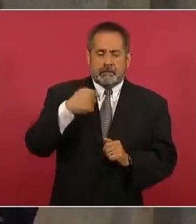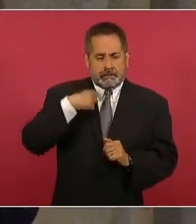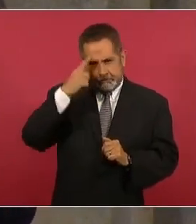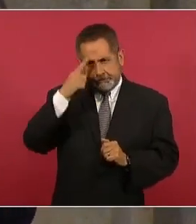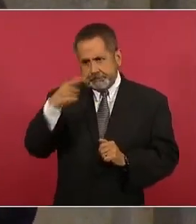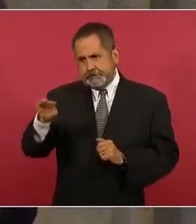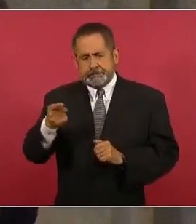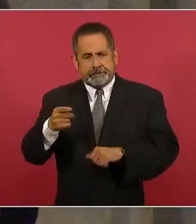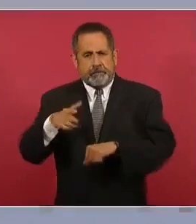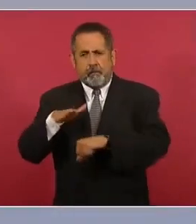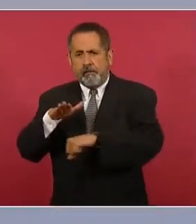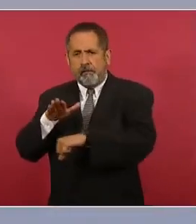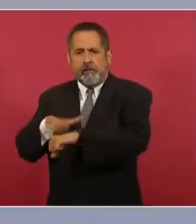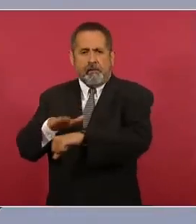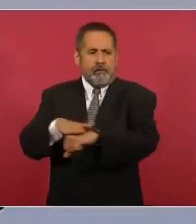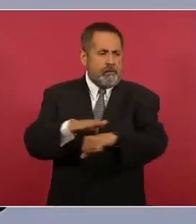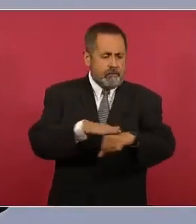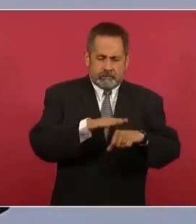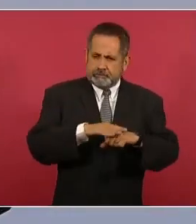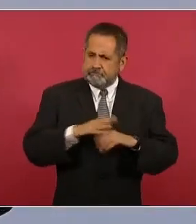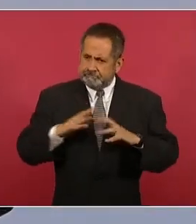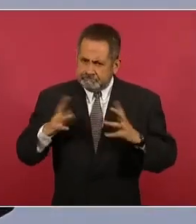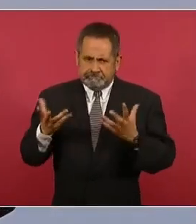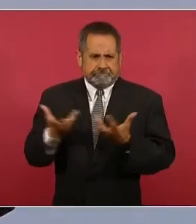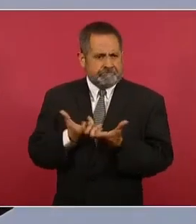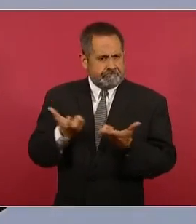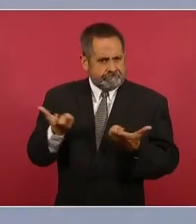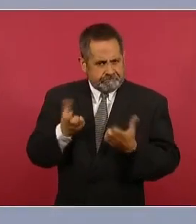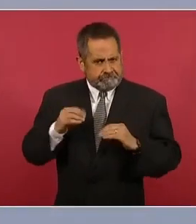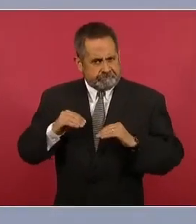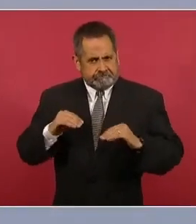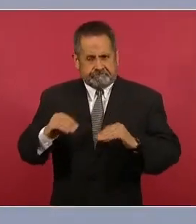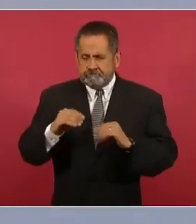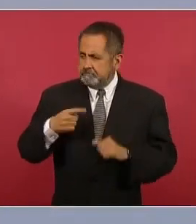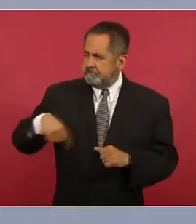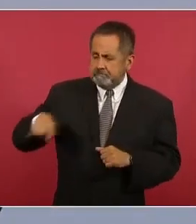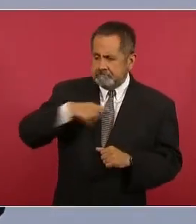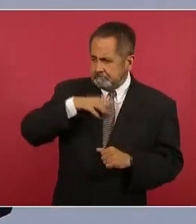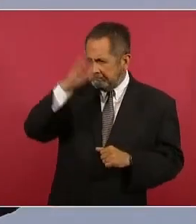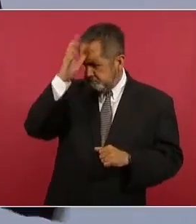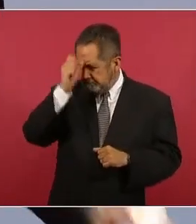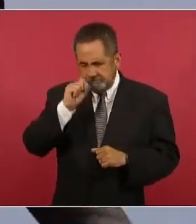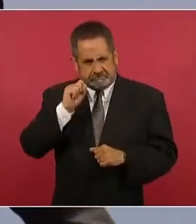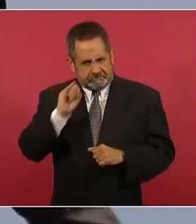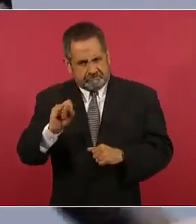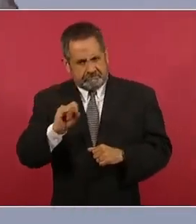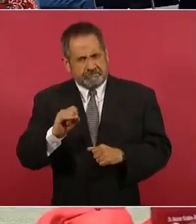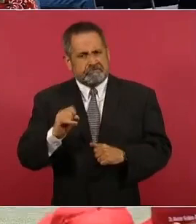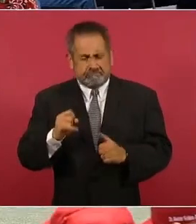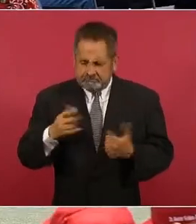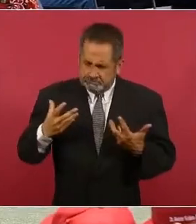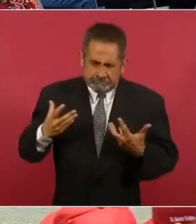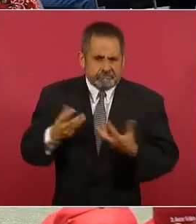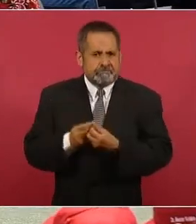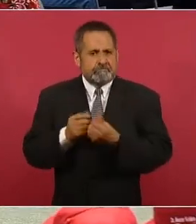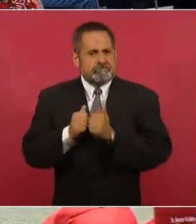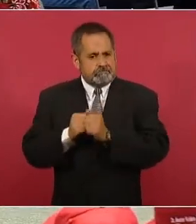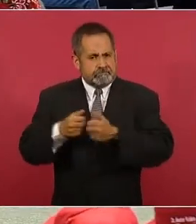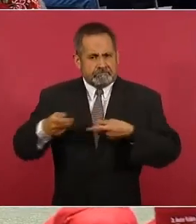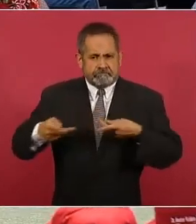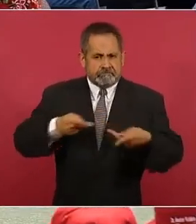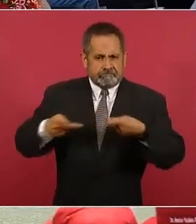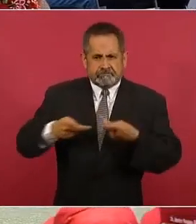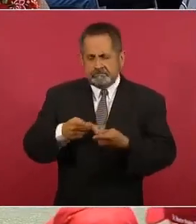llamamos a esta acción, nos pusimos de acuerdo y dijimos, vamos